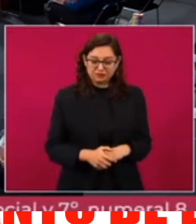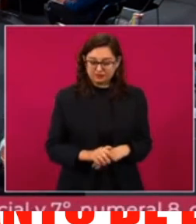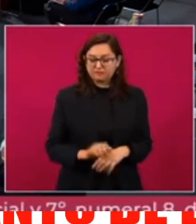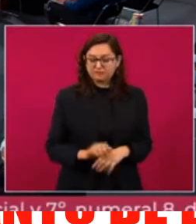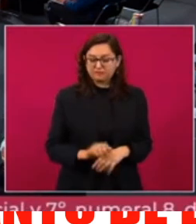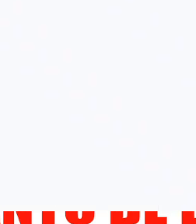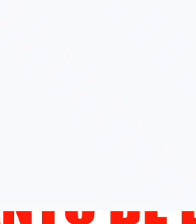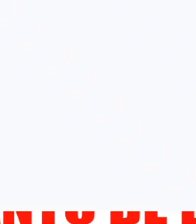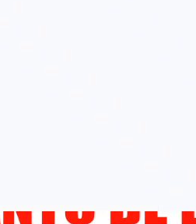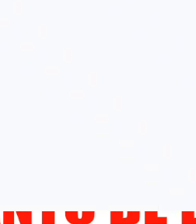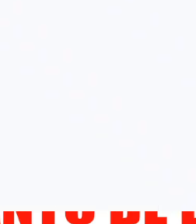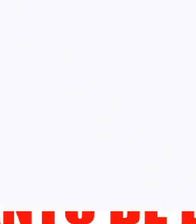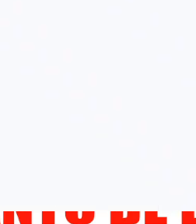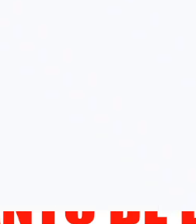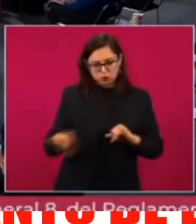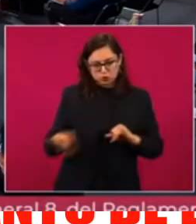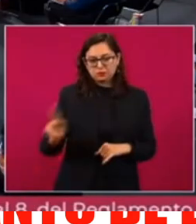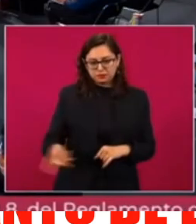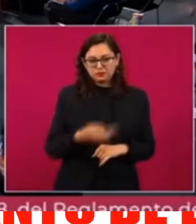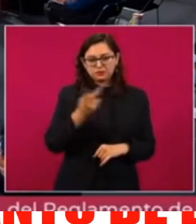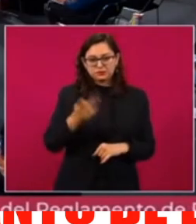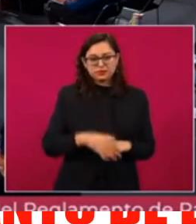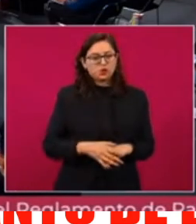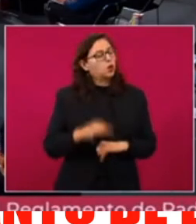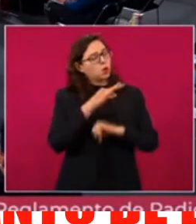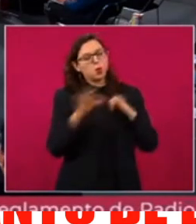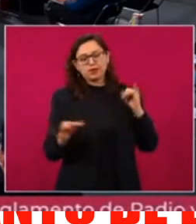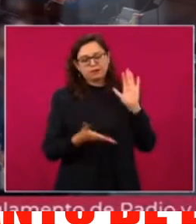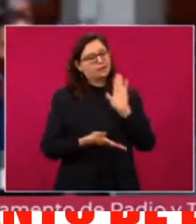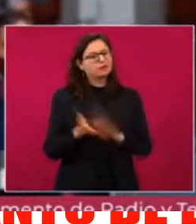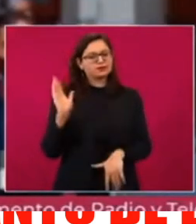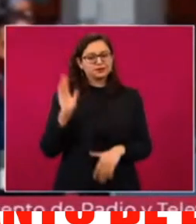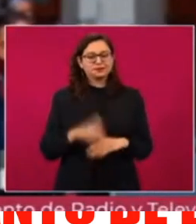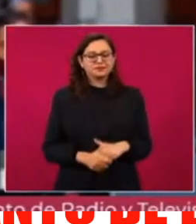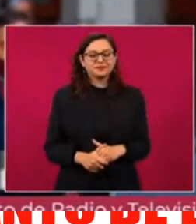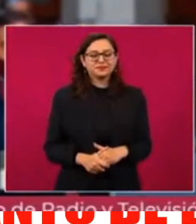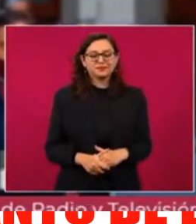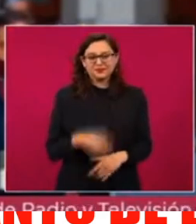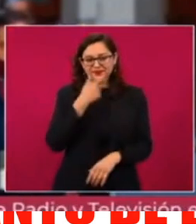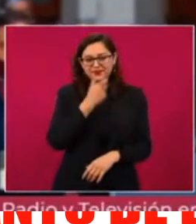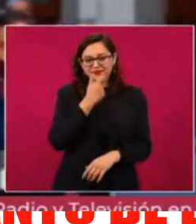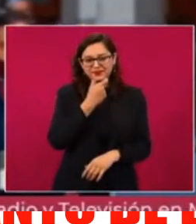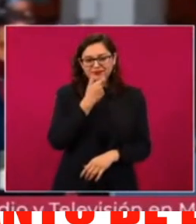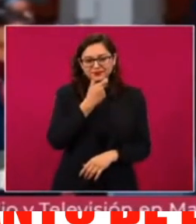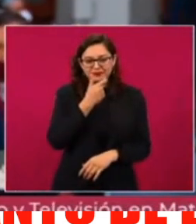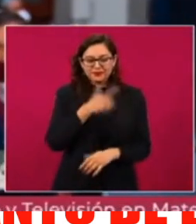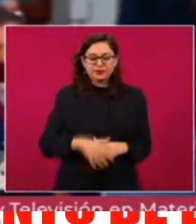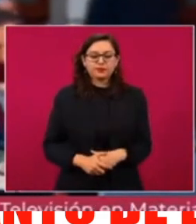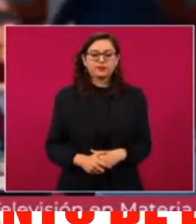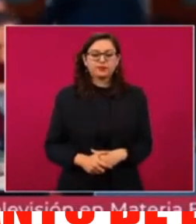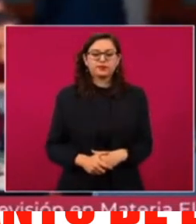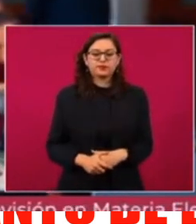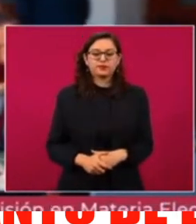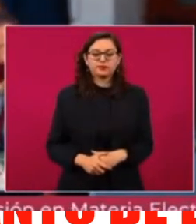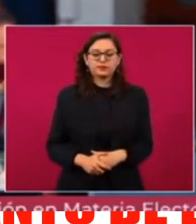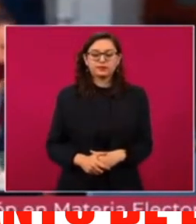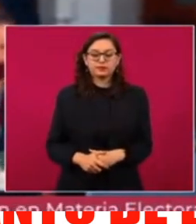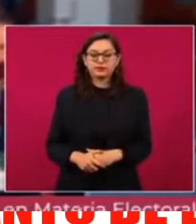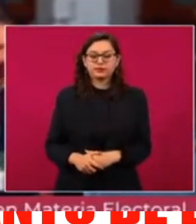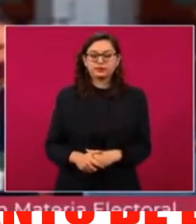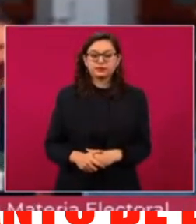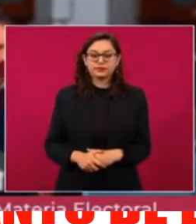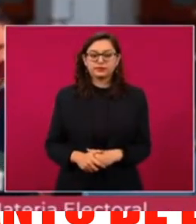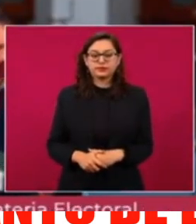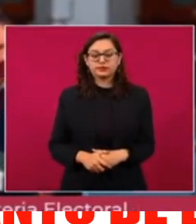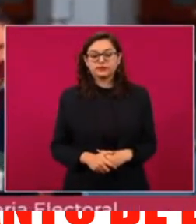Bueno, amigos, como escucharon aquí, el presidente menciona que los programas ya se van a adelantar.